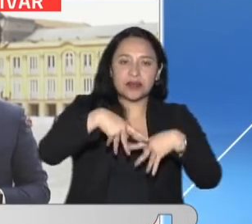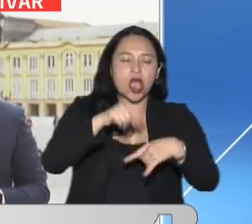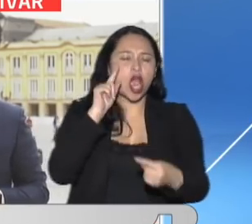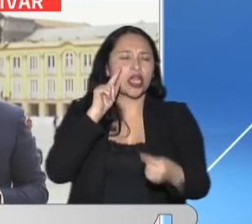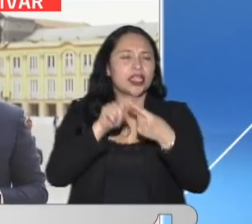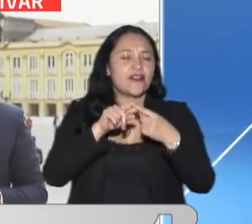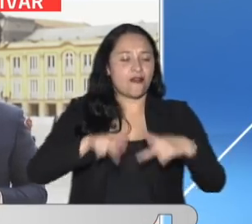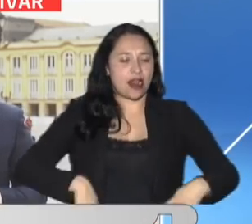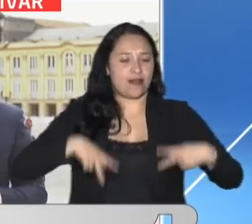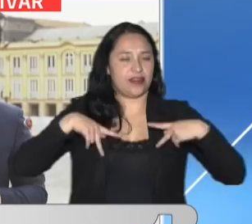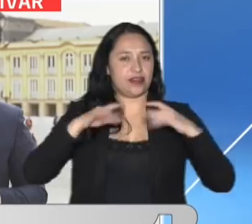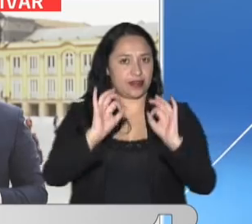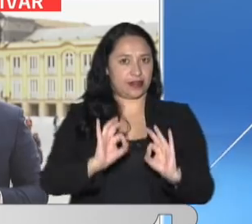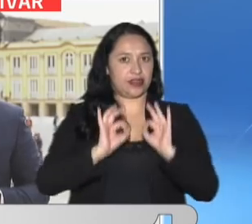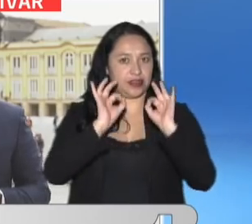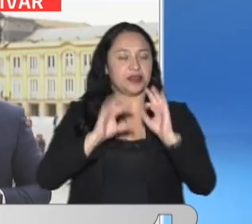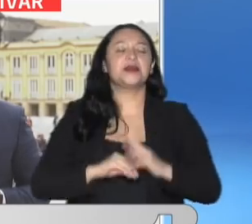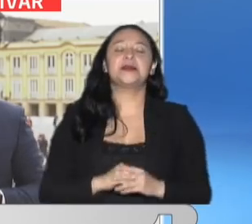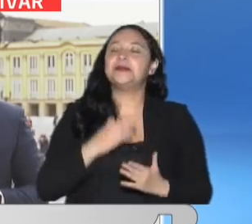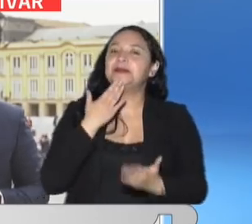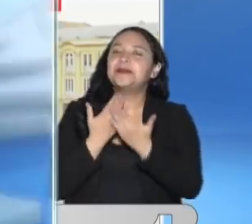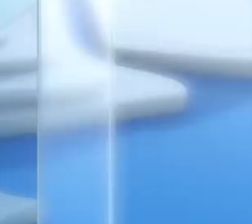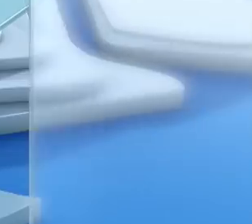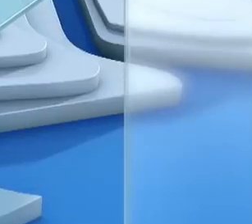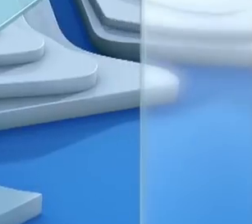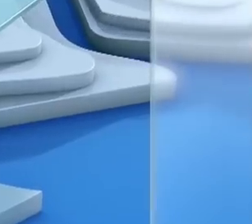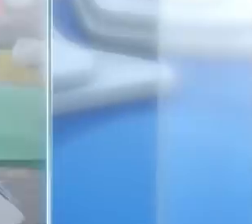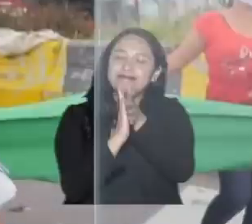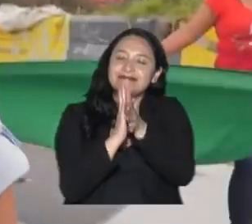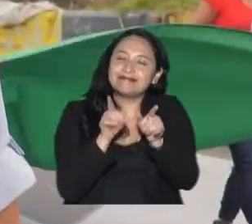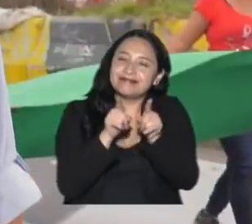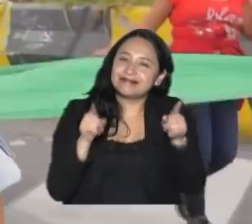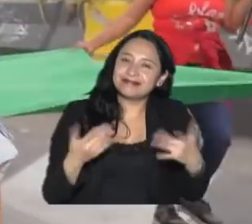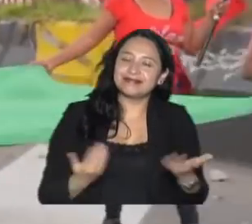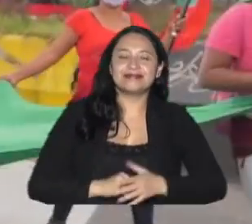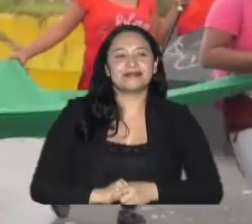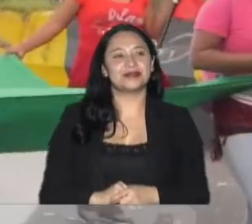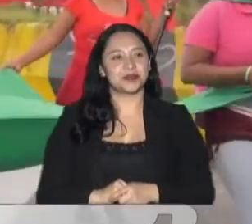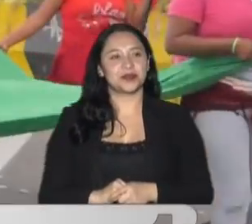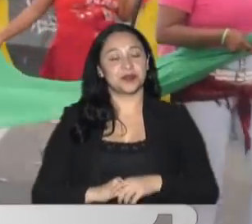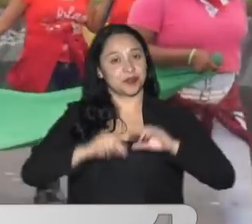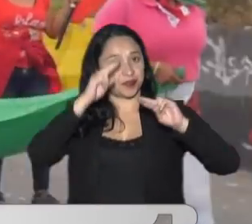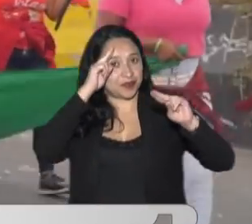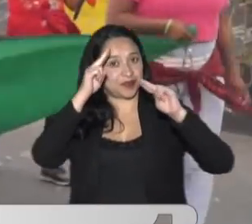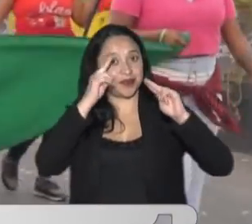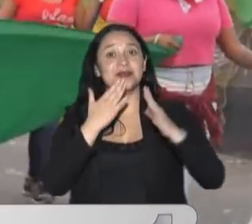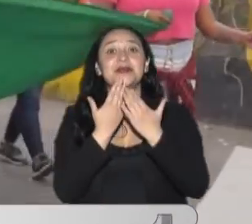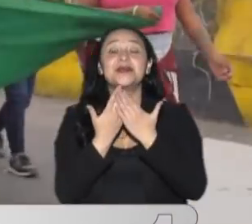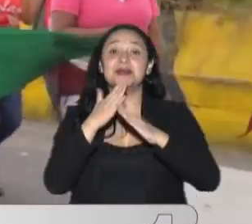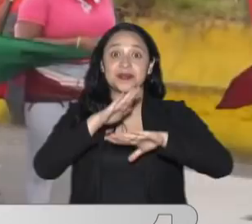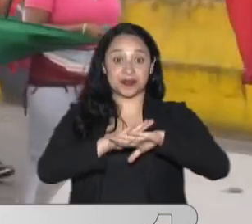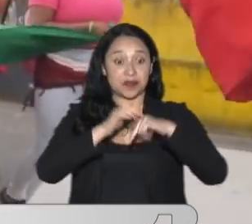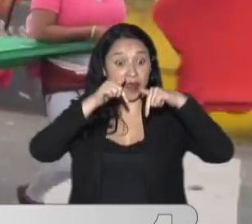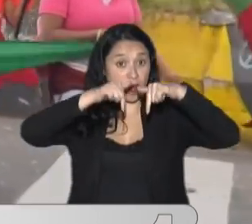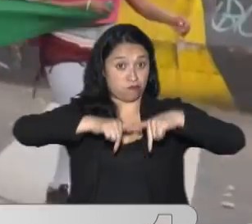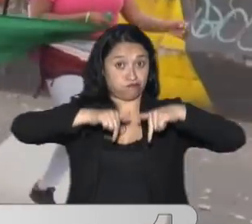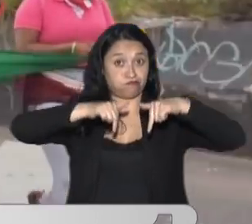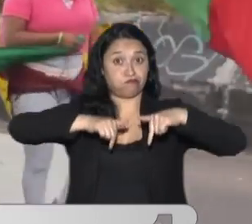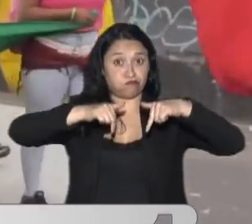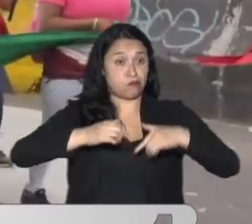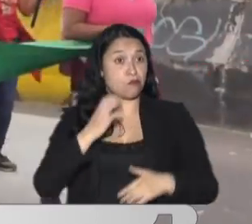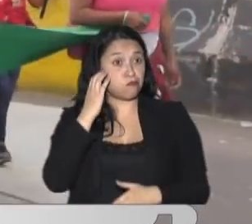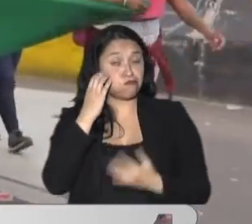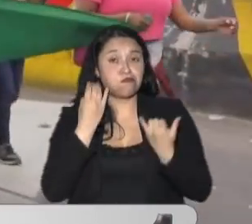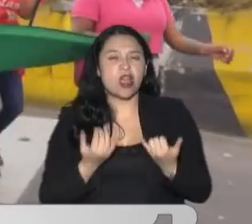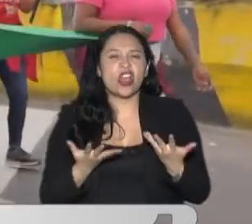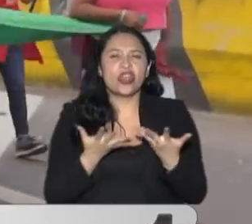acompañando la movilización. William, muy buenas tardes. Hola Luisa, ¿qué tal? Estamos justamente aquí en este